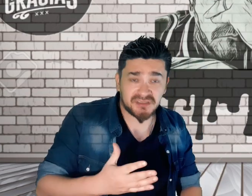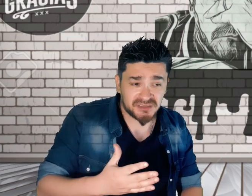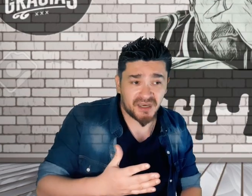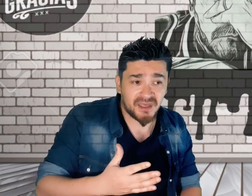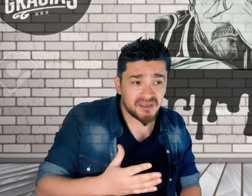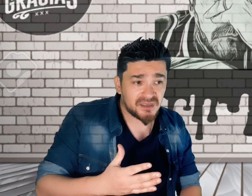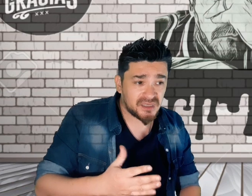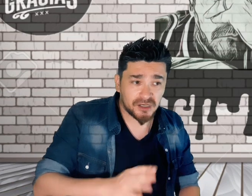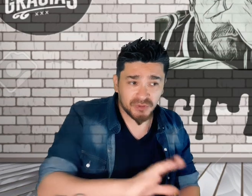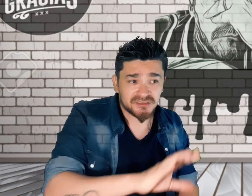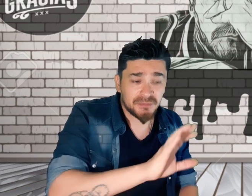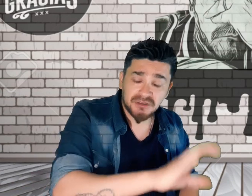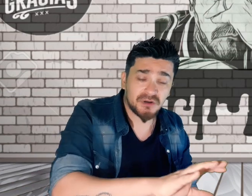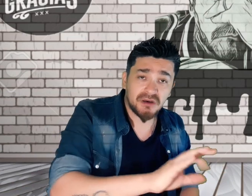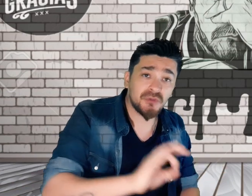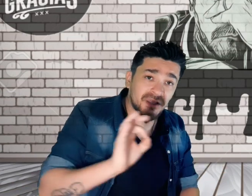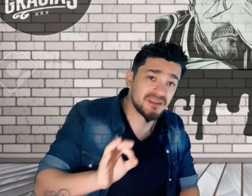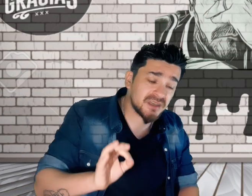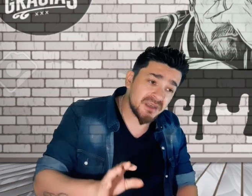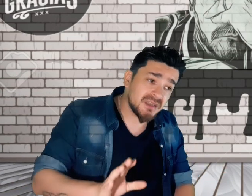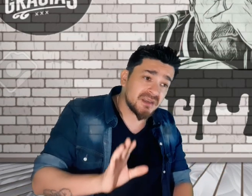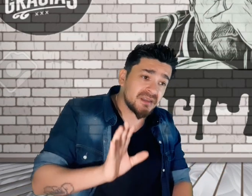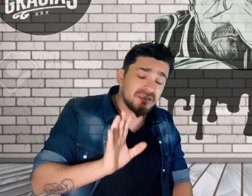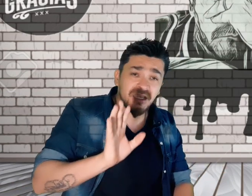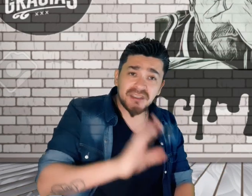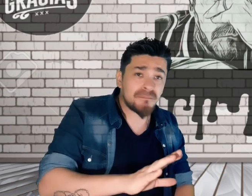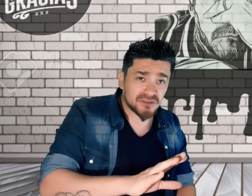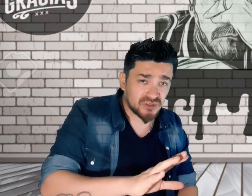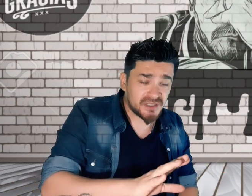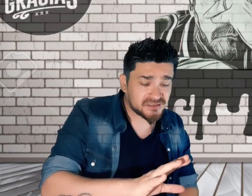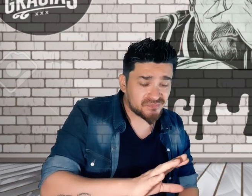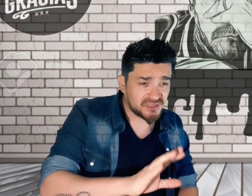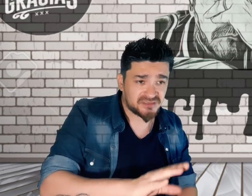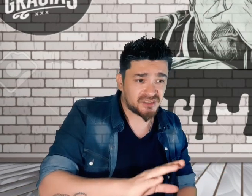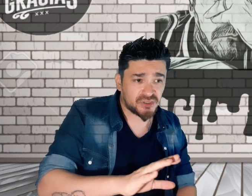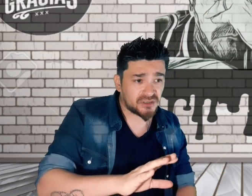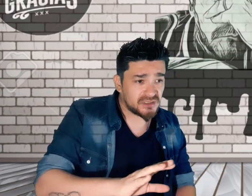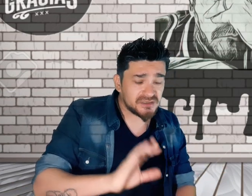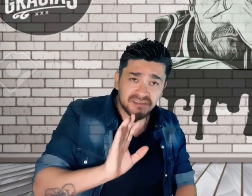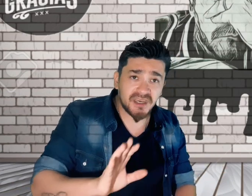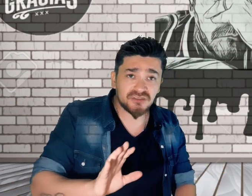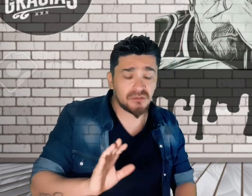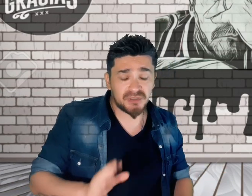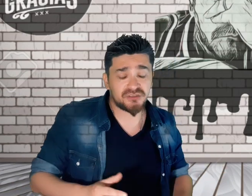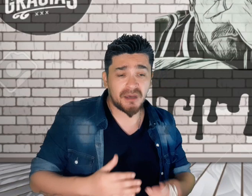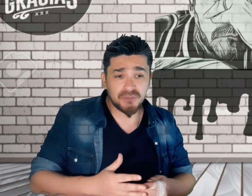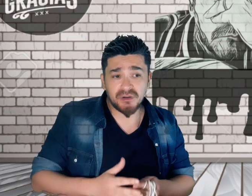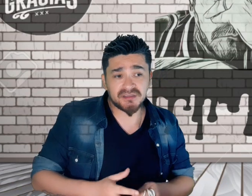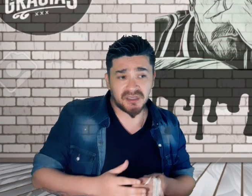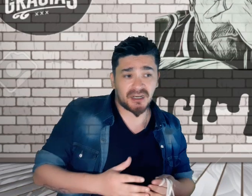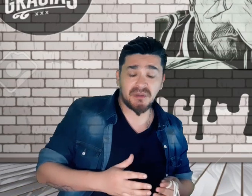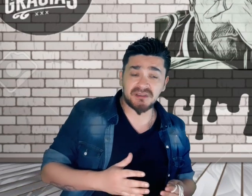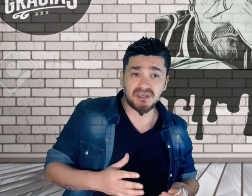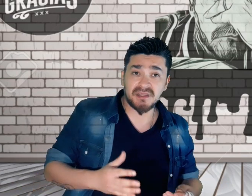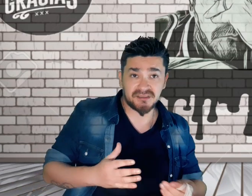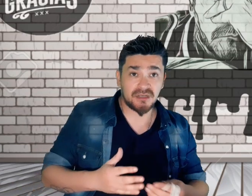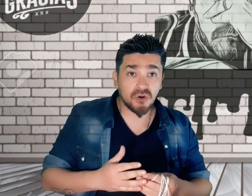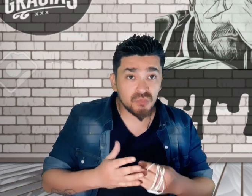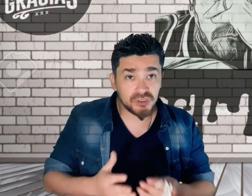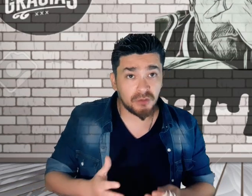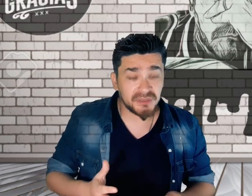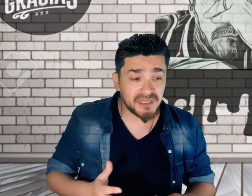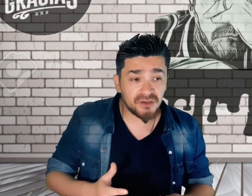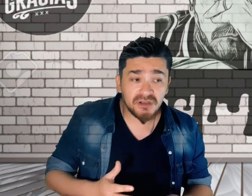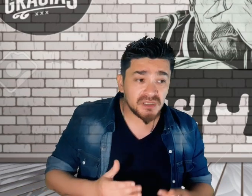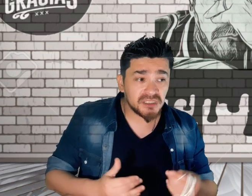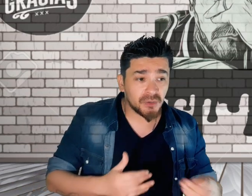muy necesitada. Como decía al principio del video, como les dije, de 10 personas de ese sector, 6 son personas pobres, que realmente es algo